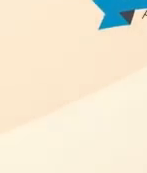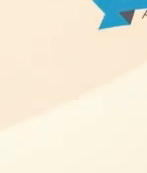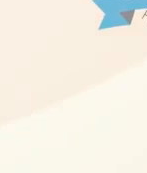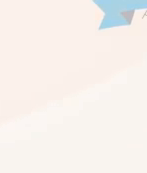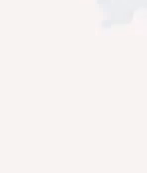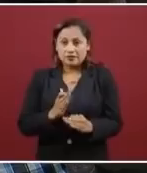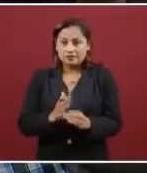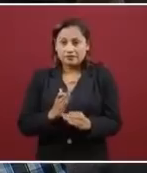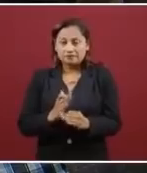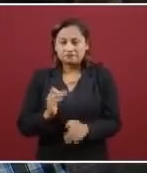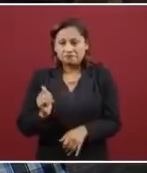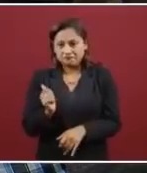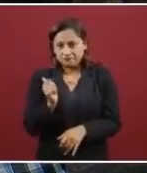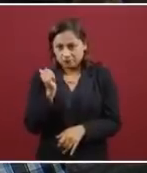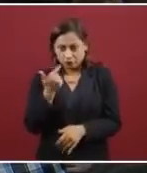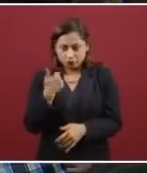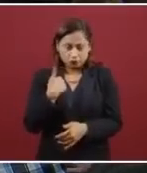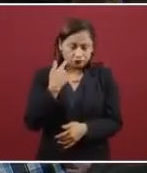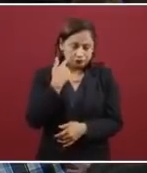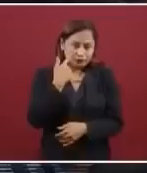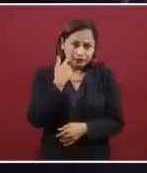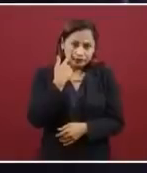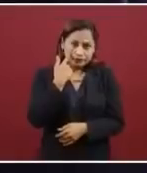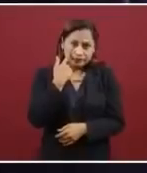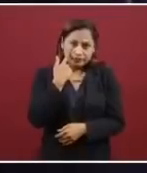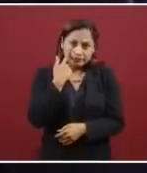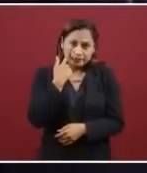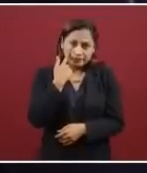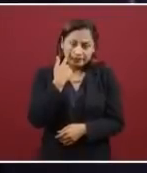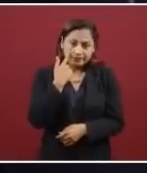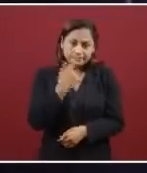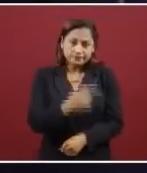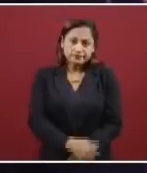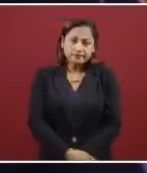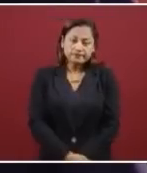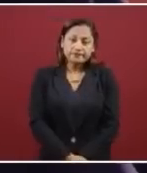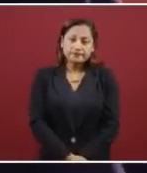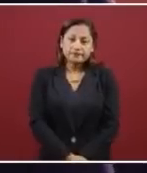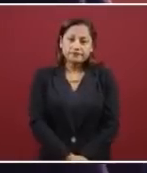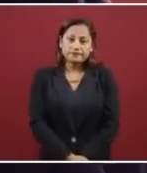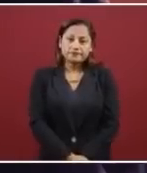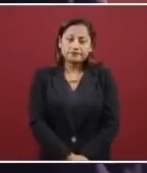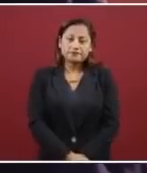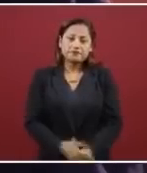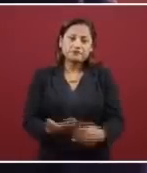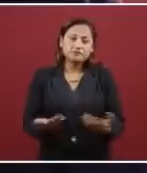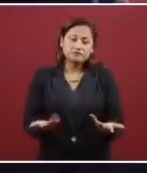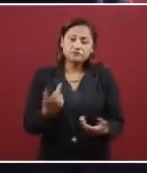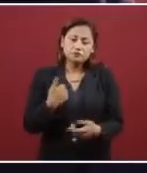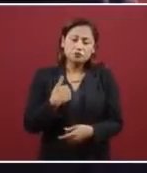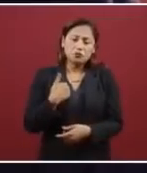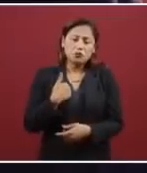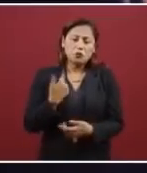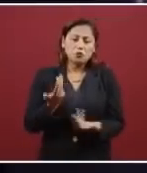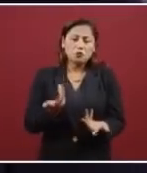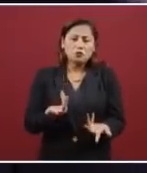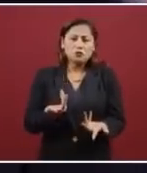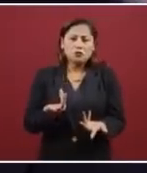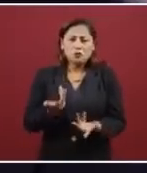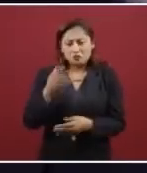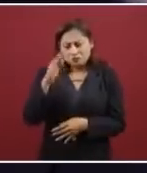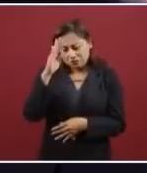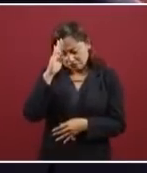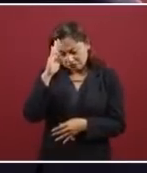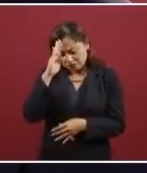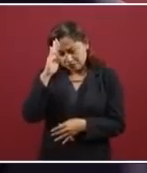En su conferencia de prensa matutina, el presidente de México, Andrés Manuel López Obrador, que va a pedir a los responsables de la compra